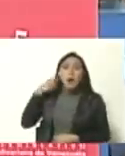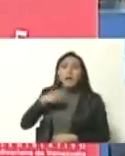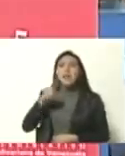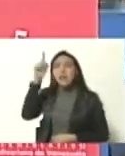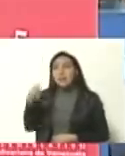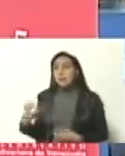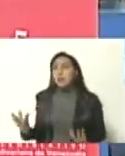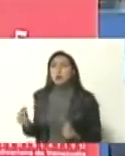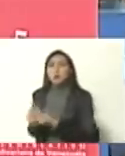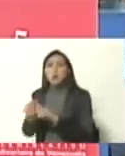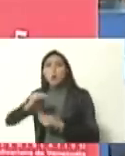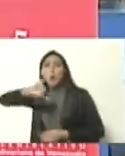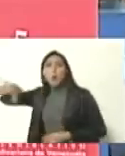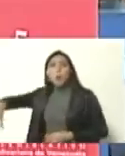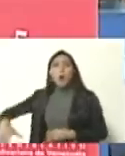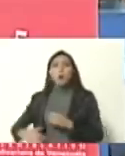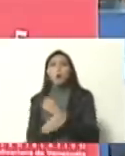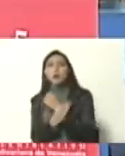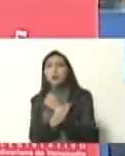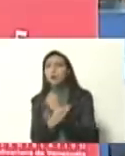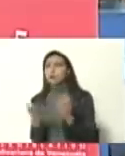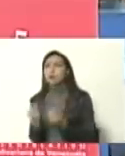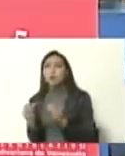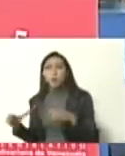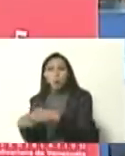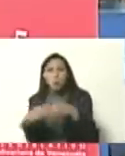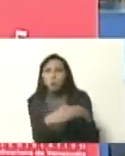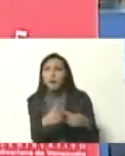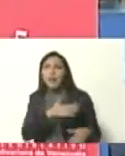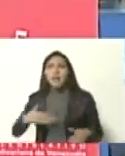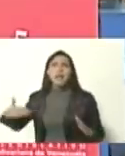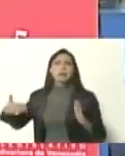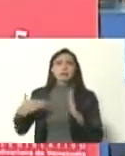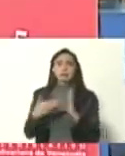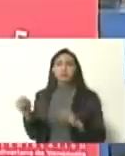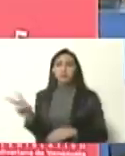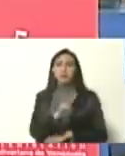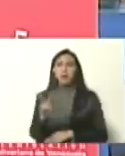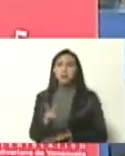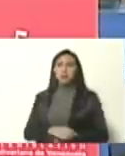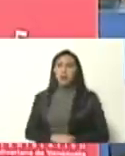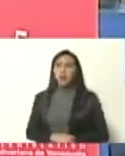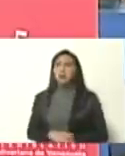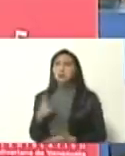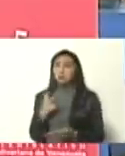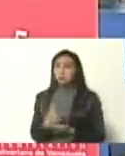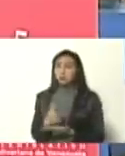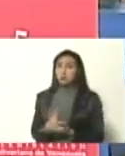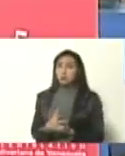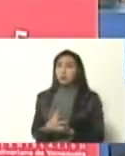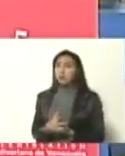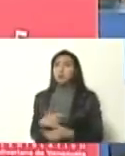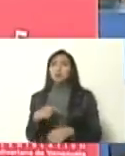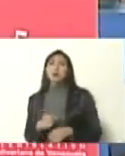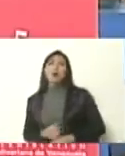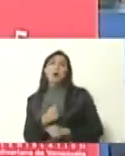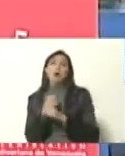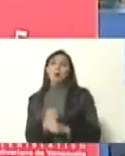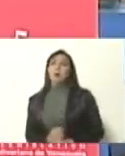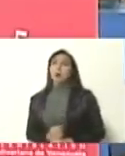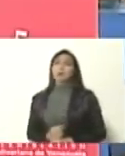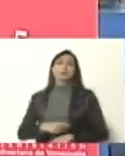y aquellos que estaban en los planes violentos contra Venezuela. Y los medios de comunicación esperaron 8 meses, 10 meses, un